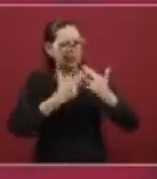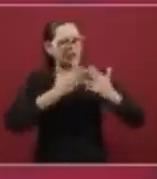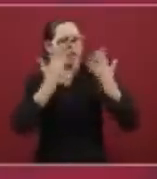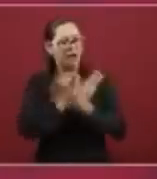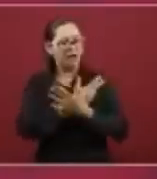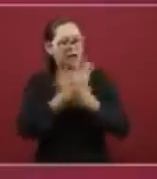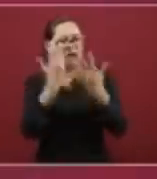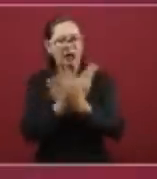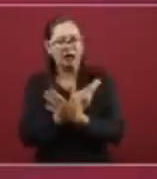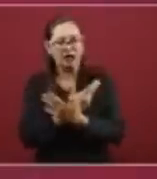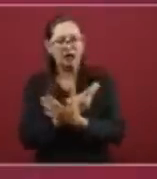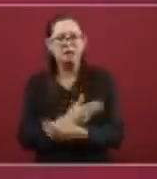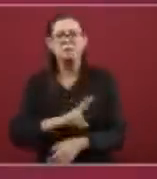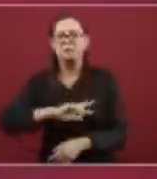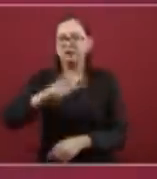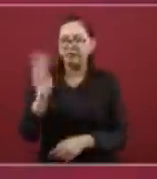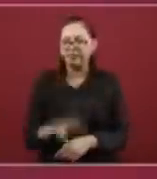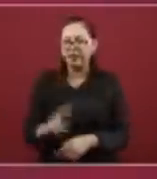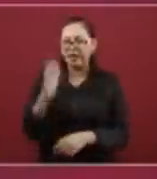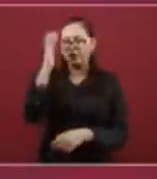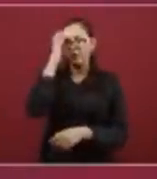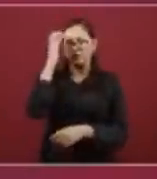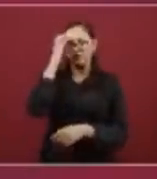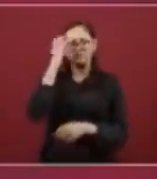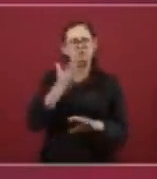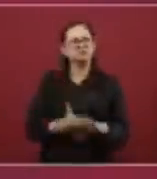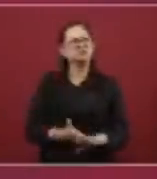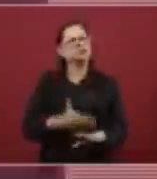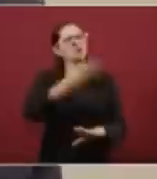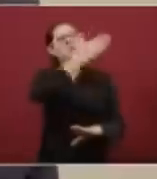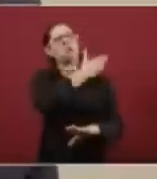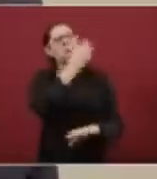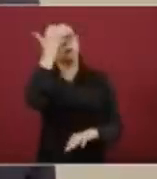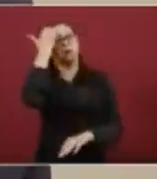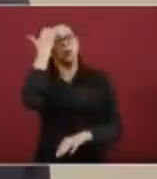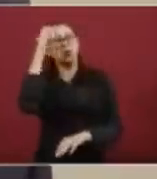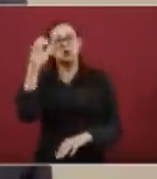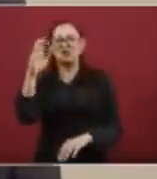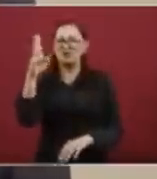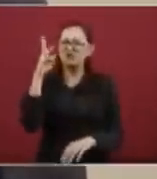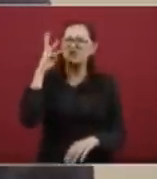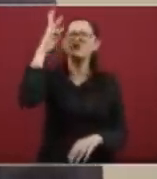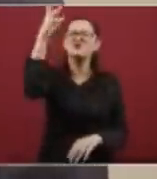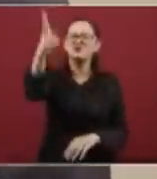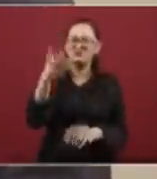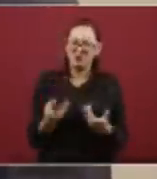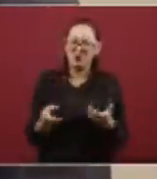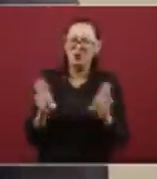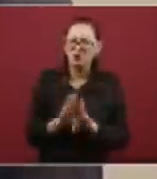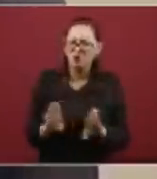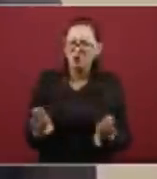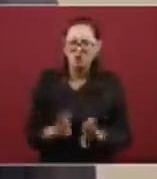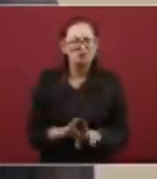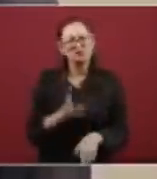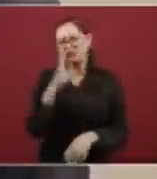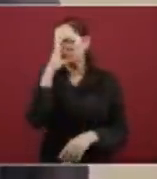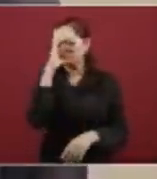pasado. Quien no sabe de dónde viene, difícilmente va a saber hacia dónde